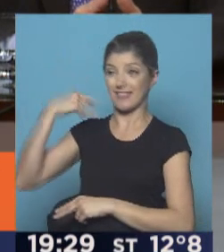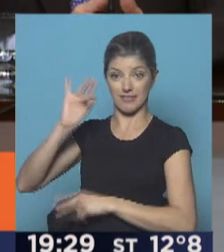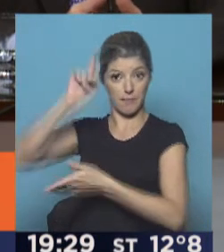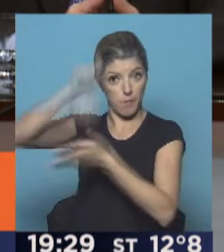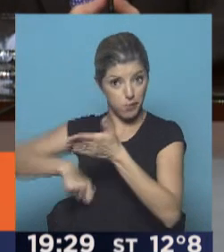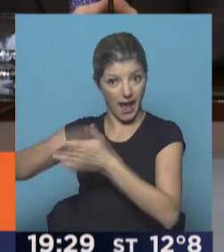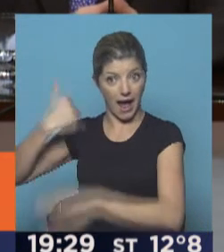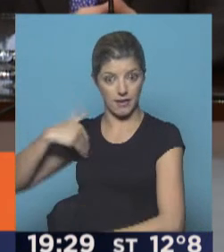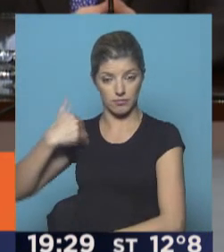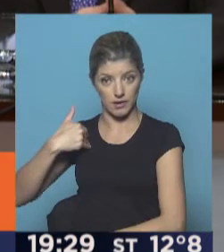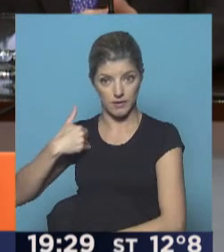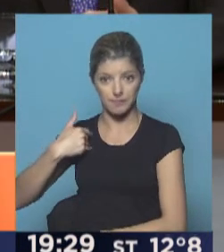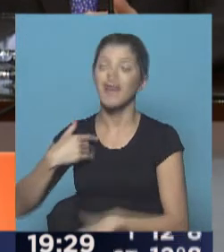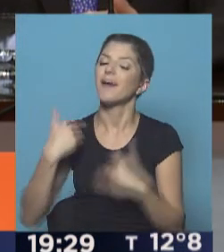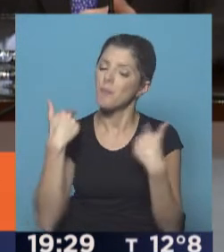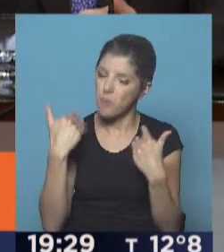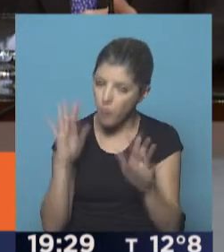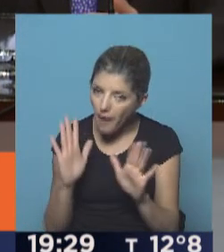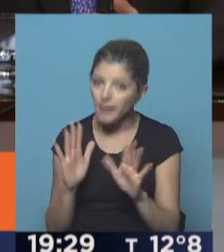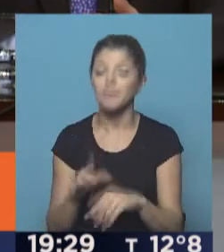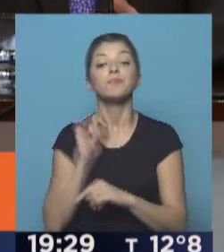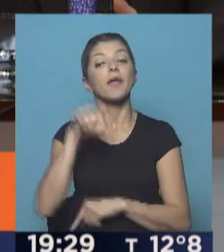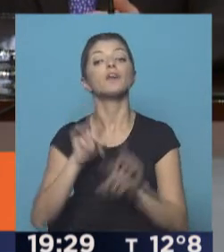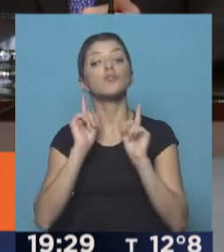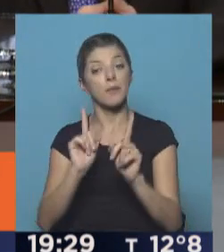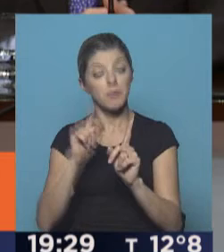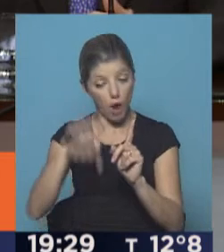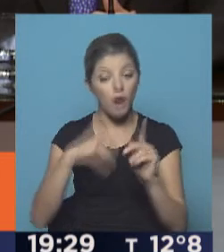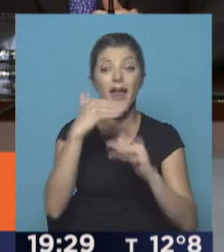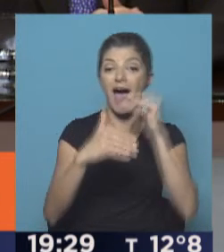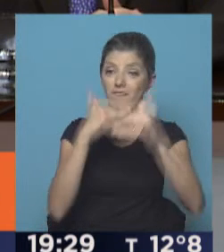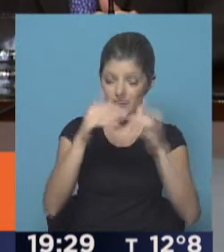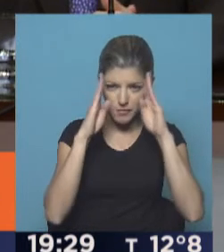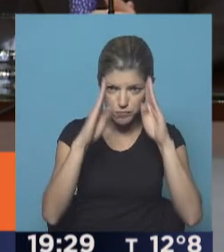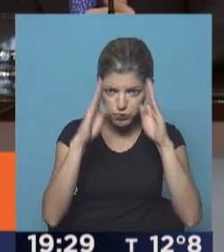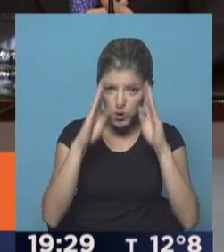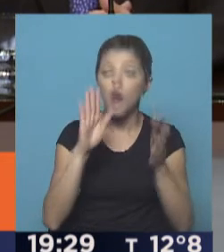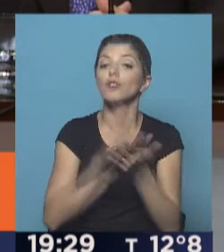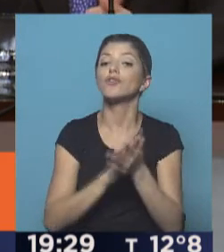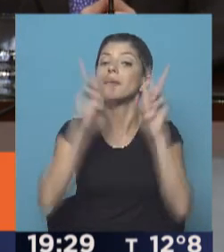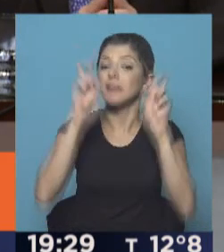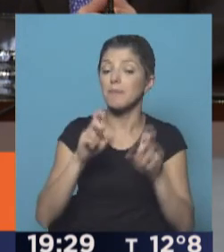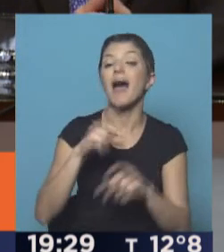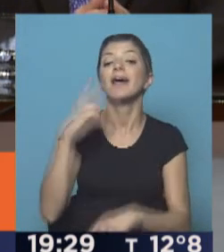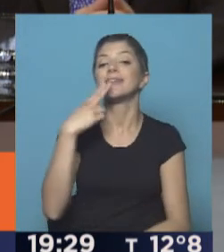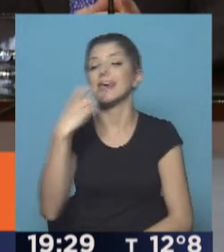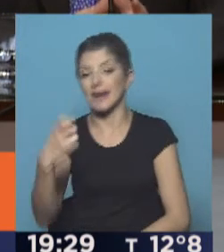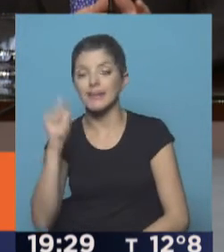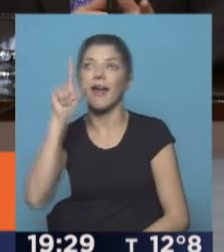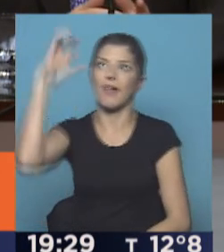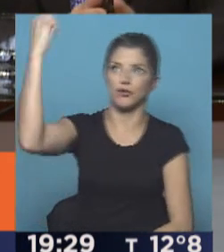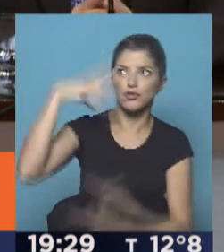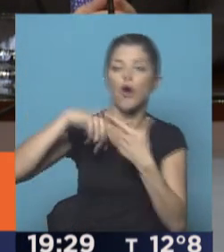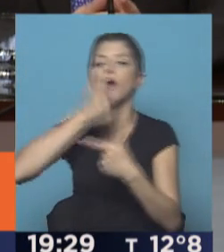Entonces se puede, y esto es el mismo desafío que estamos planteando y avanzando muy ambiciosamente con lo que es energías renovables, energía solar,